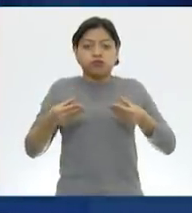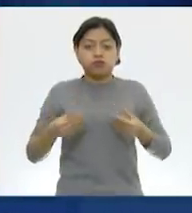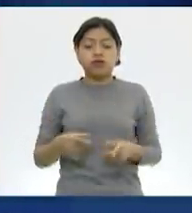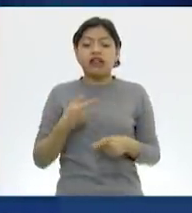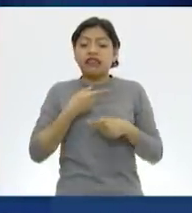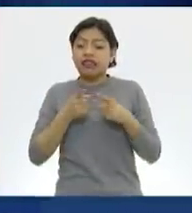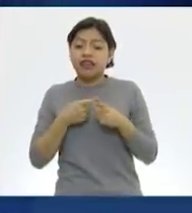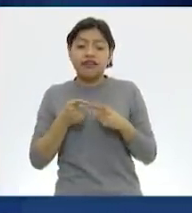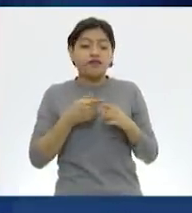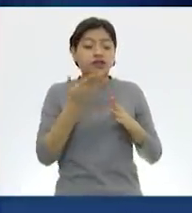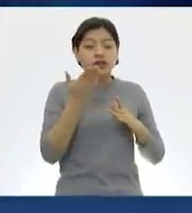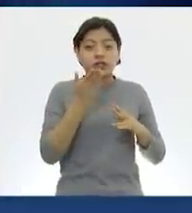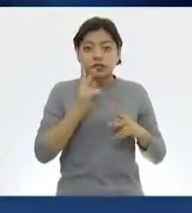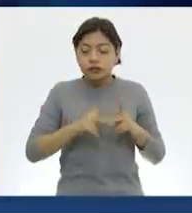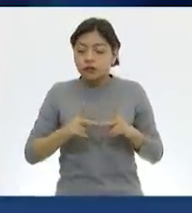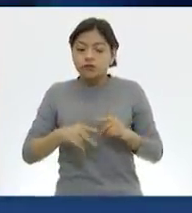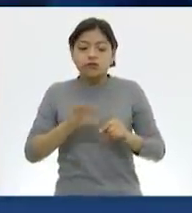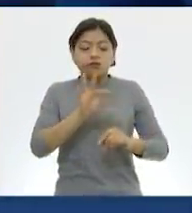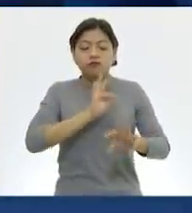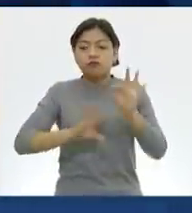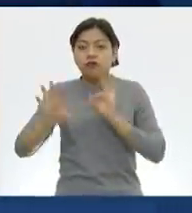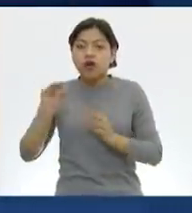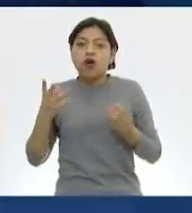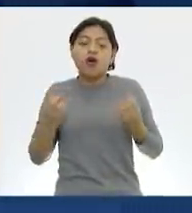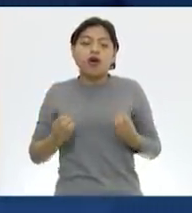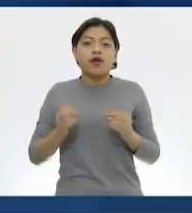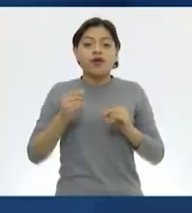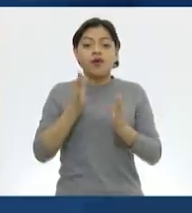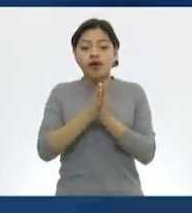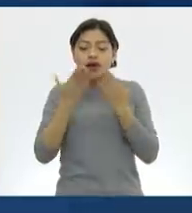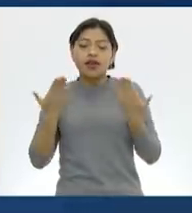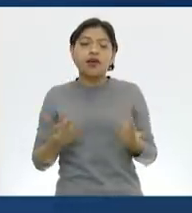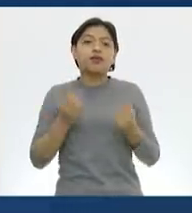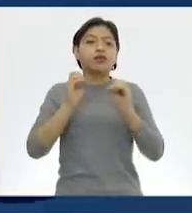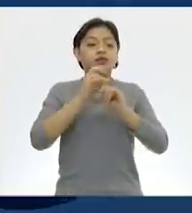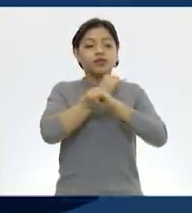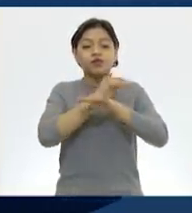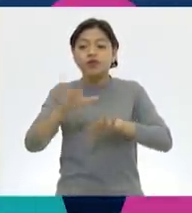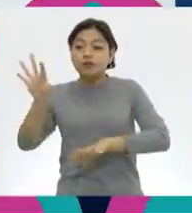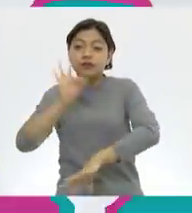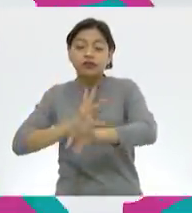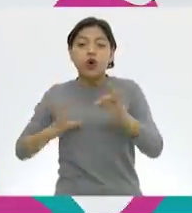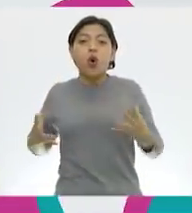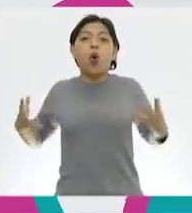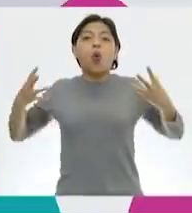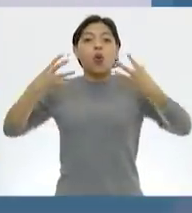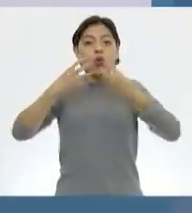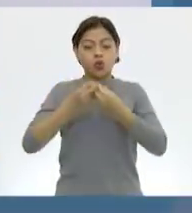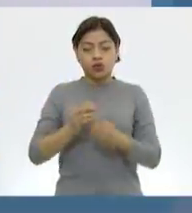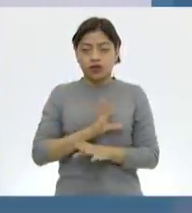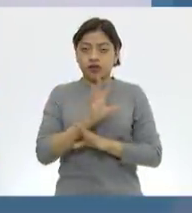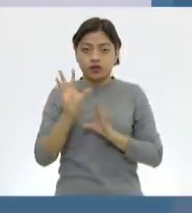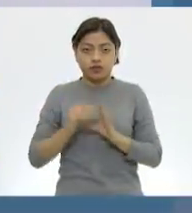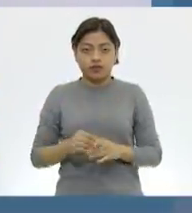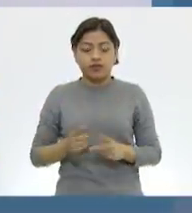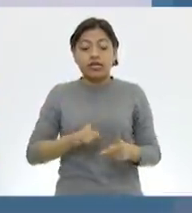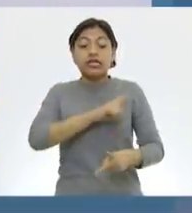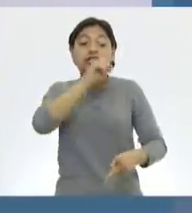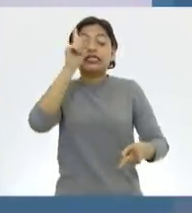o materias de otros libros o documentos. Por otro lado, en torno a la segunda